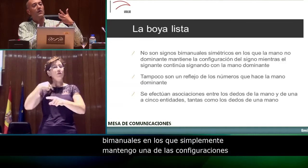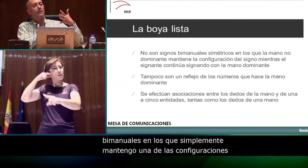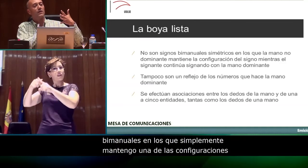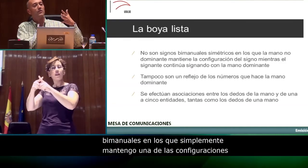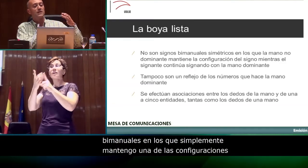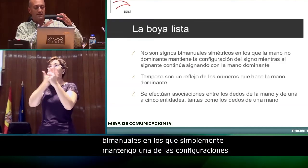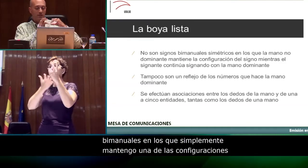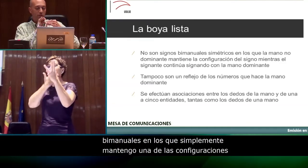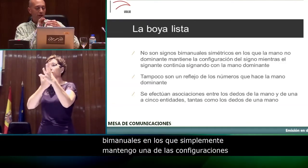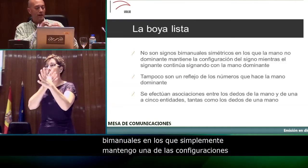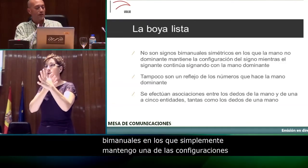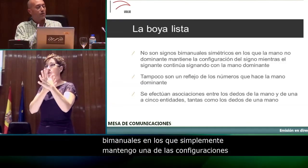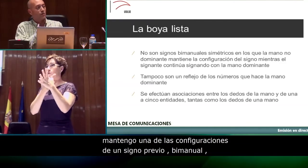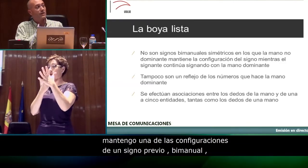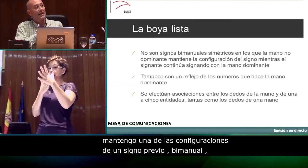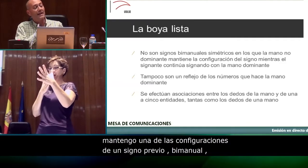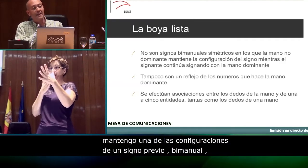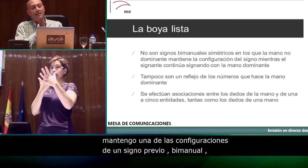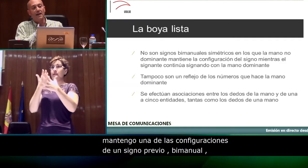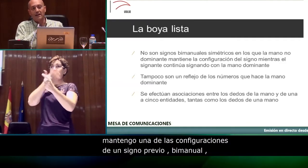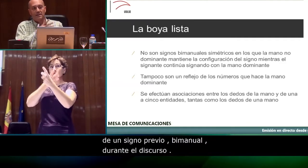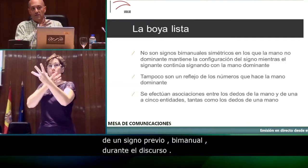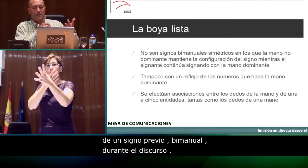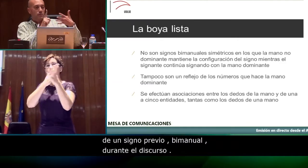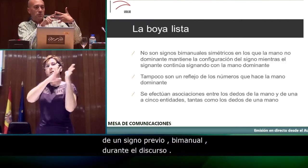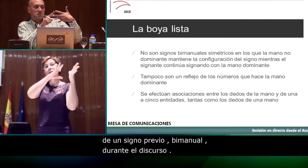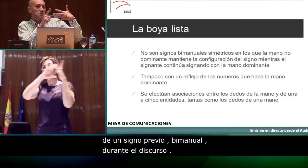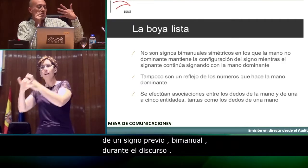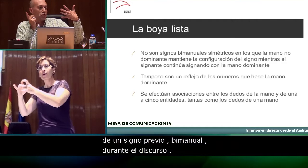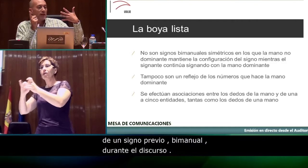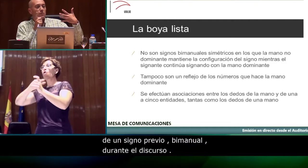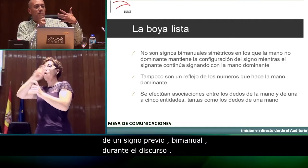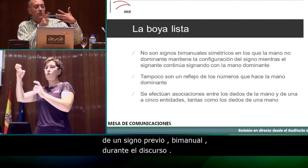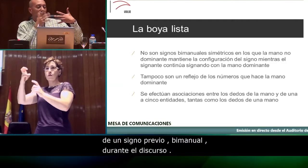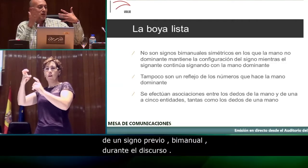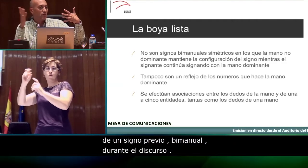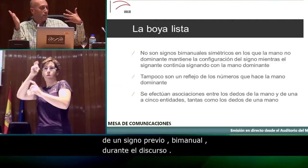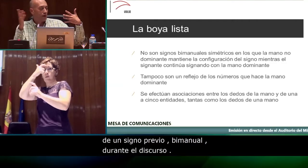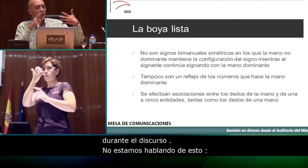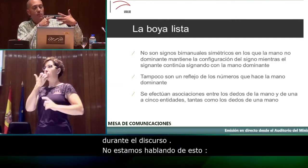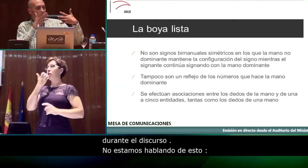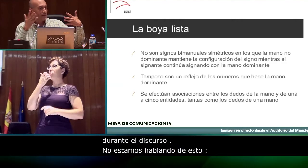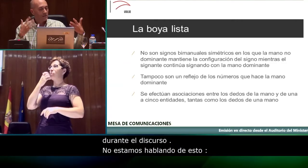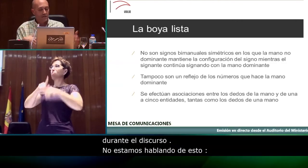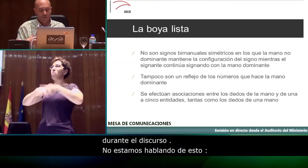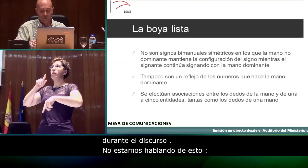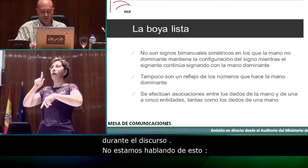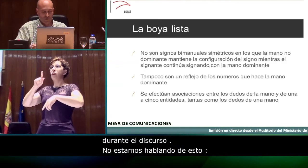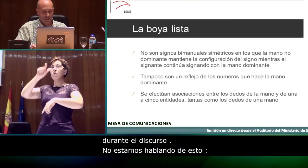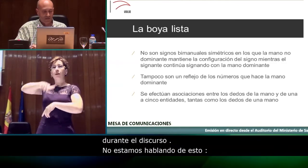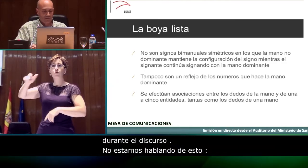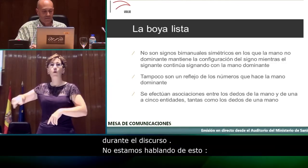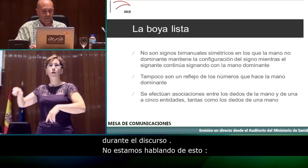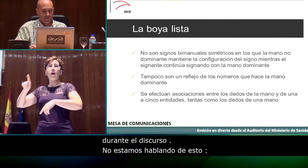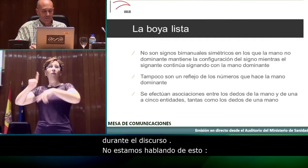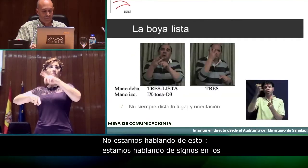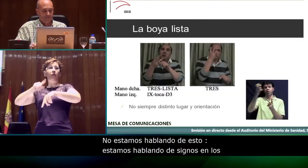dedo de la mano se asocia con otra realidad a la que se refieren. Puede ser personas, puede ser un espacio temporal, puede ser muchas cosas.